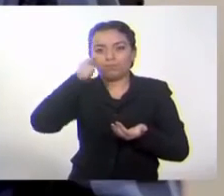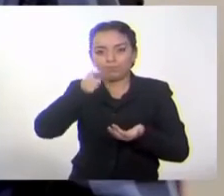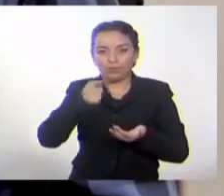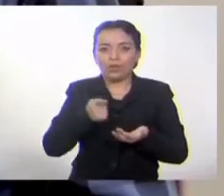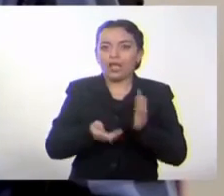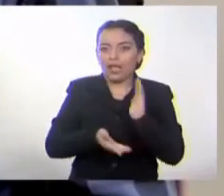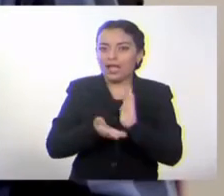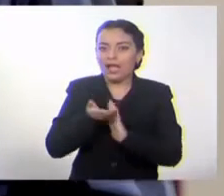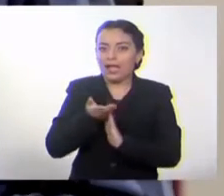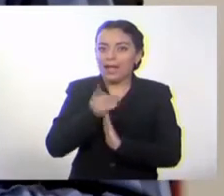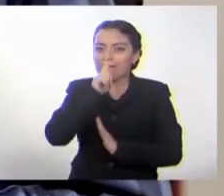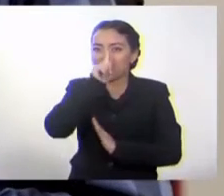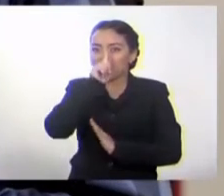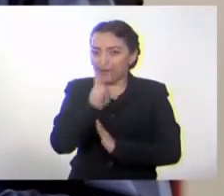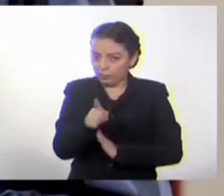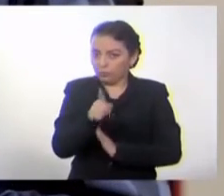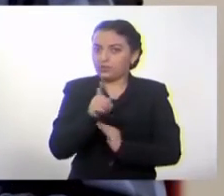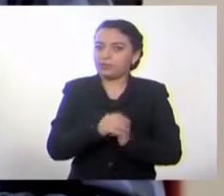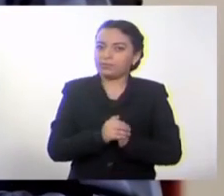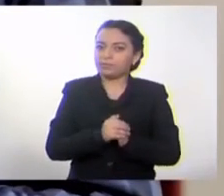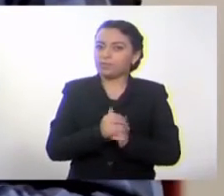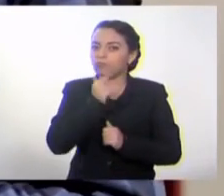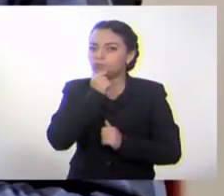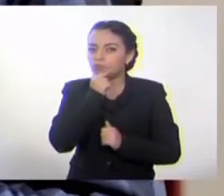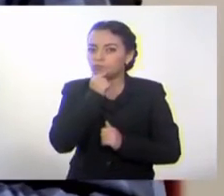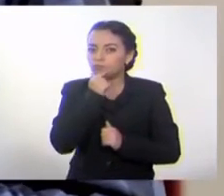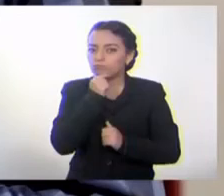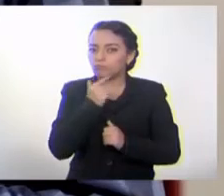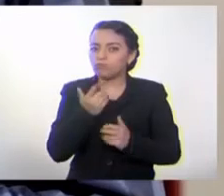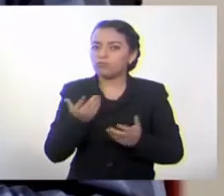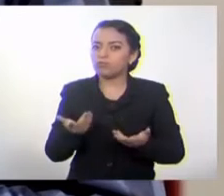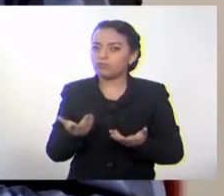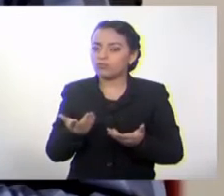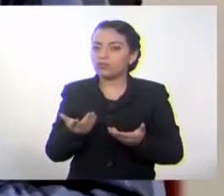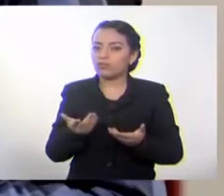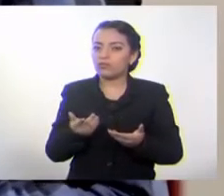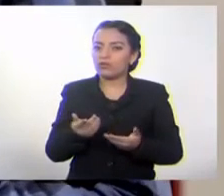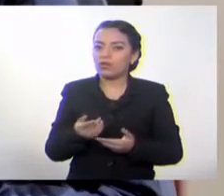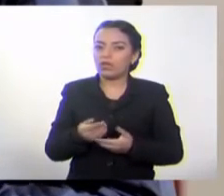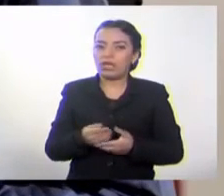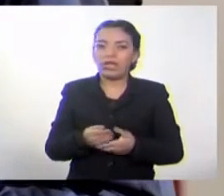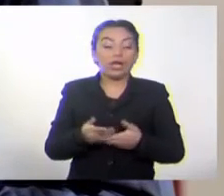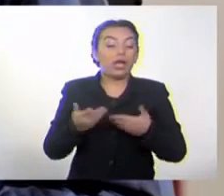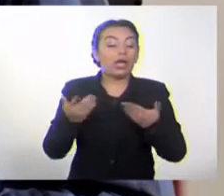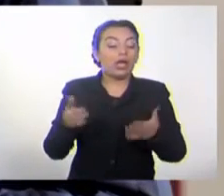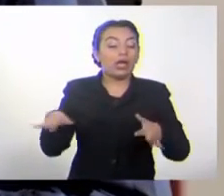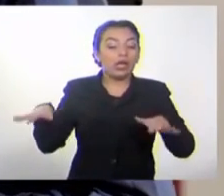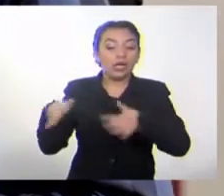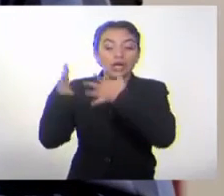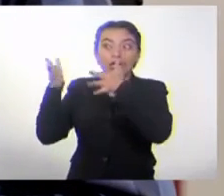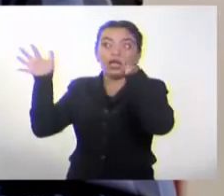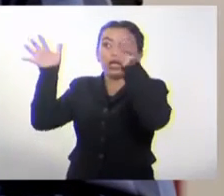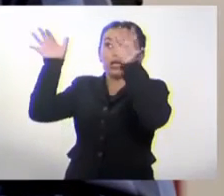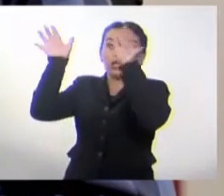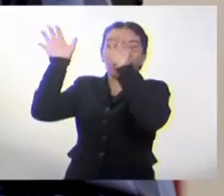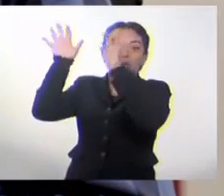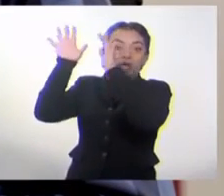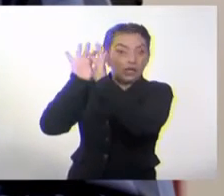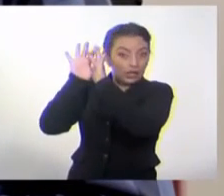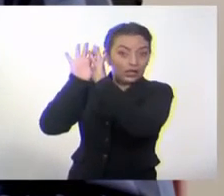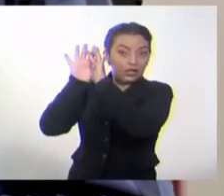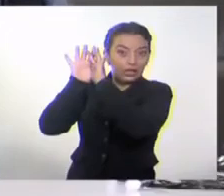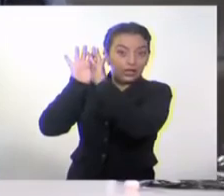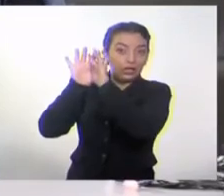a la pregunta inicial. Entonces, las guías de Navidad ¿Es un circuito en serie o es un circuito en